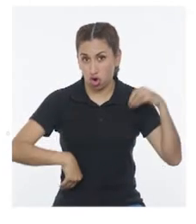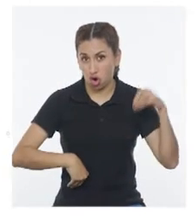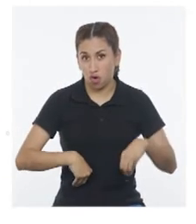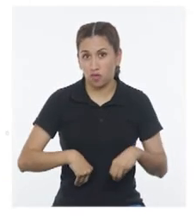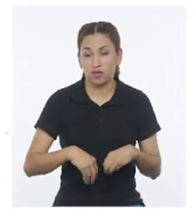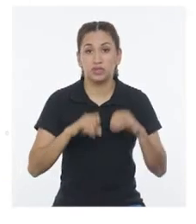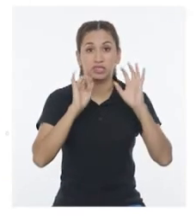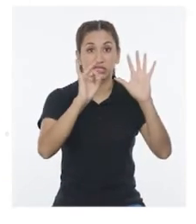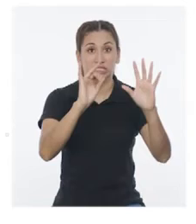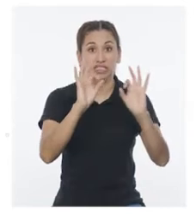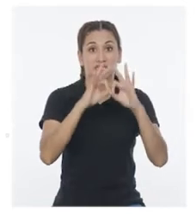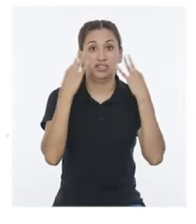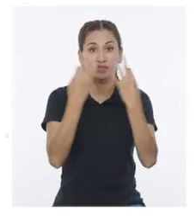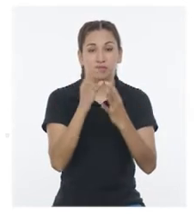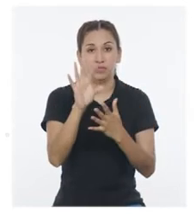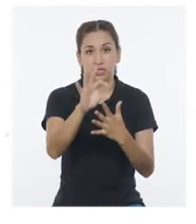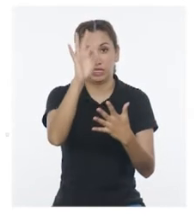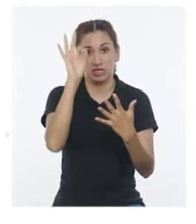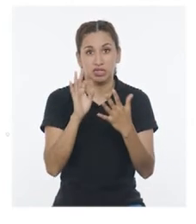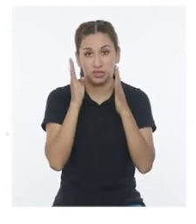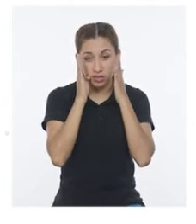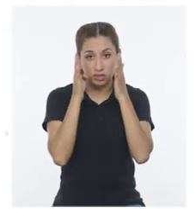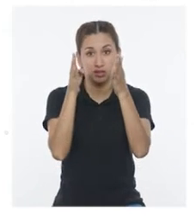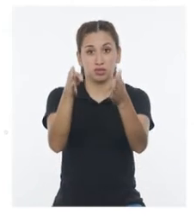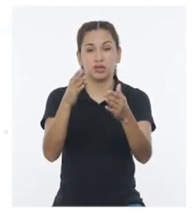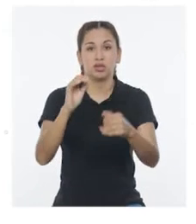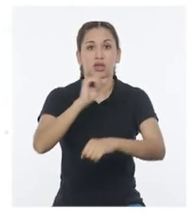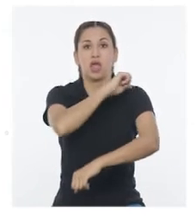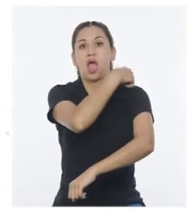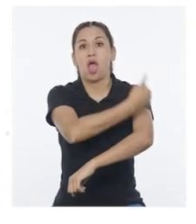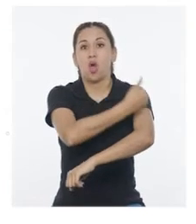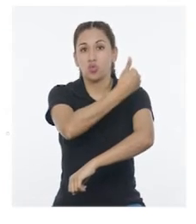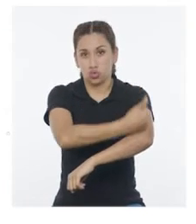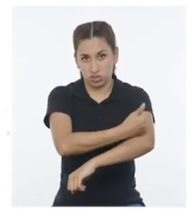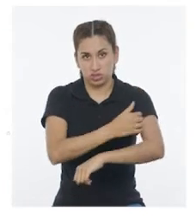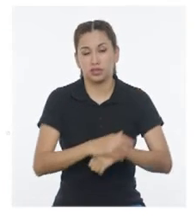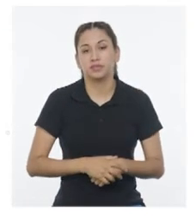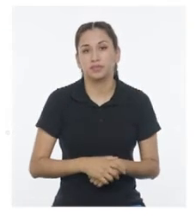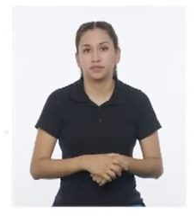y abigeato, 7 familias eligieron dirigirse